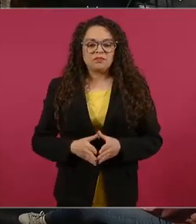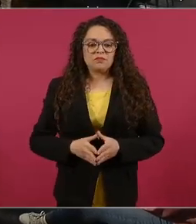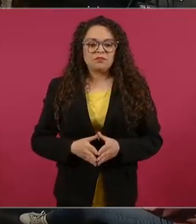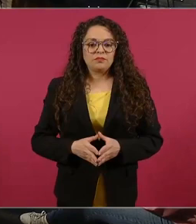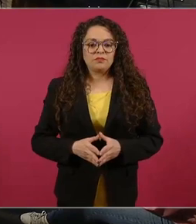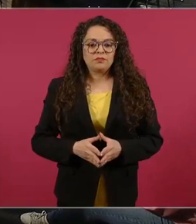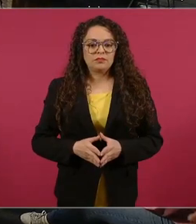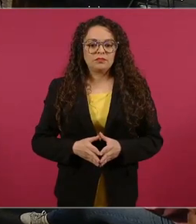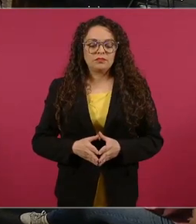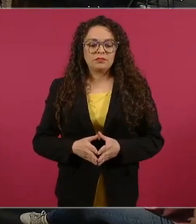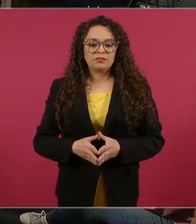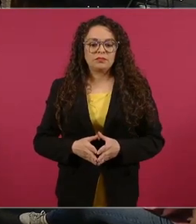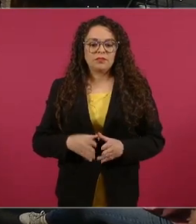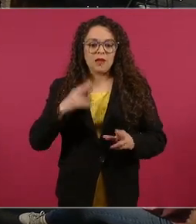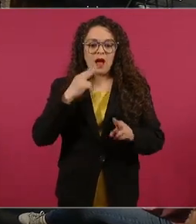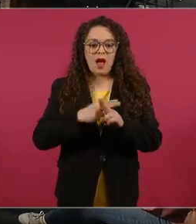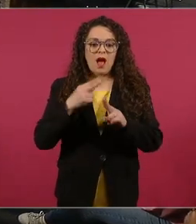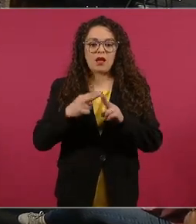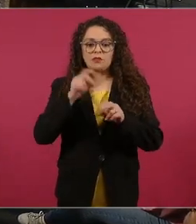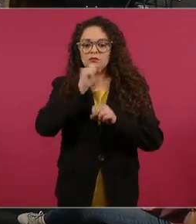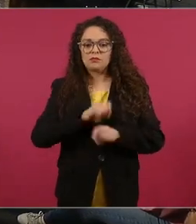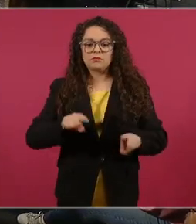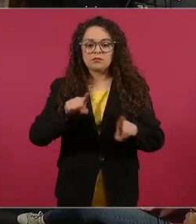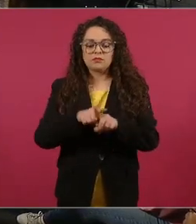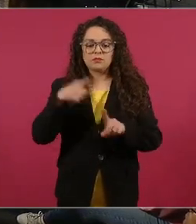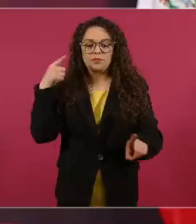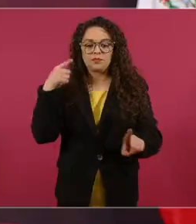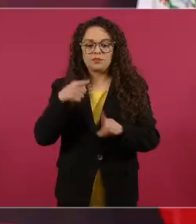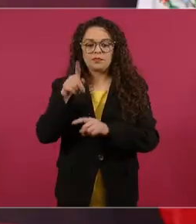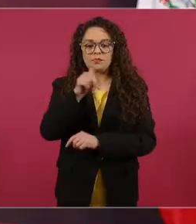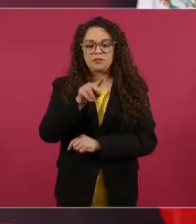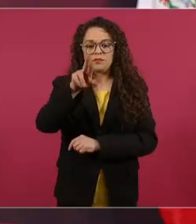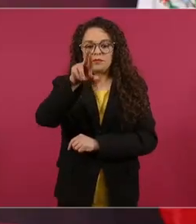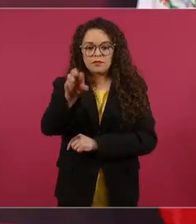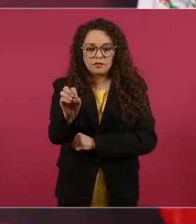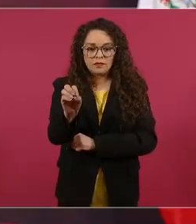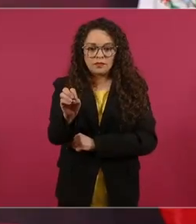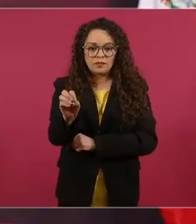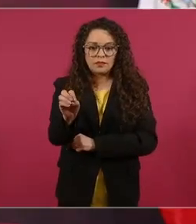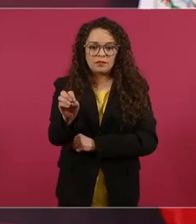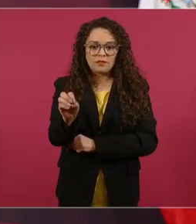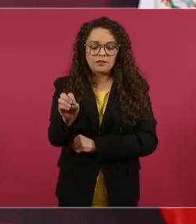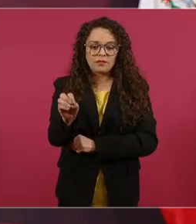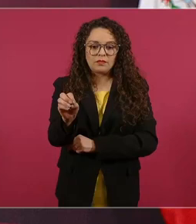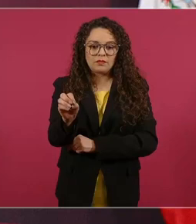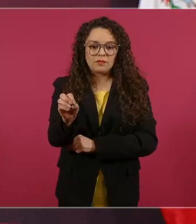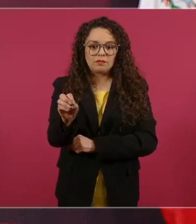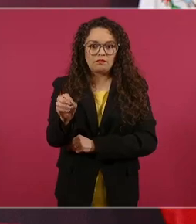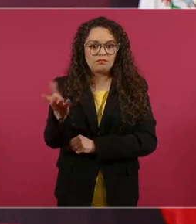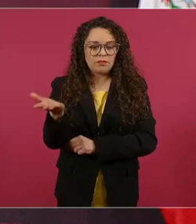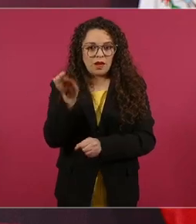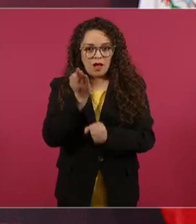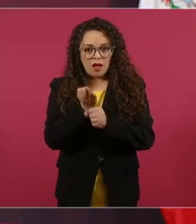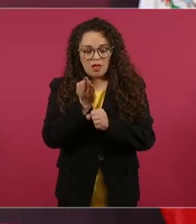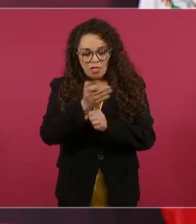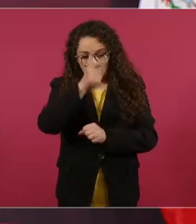Estamos ahora encontrando